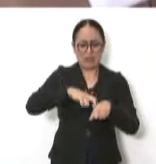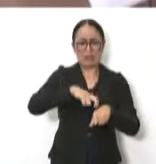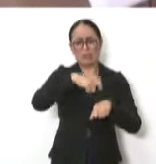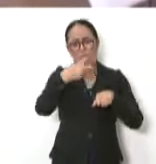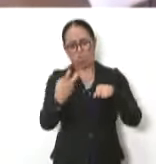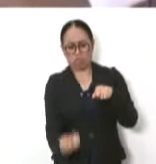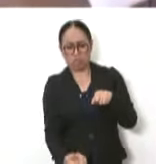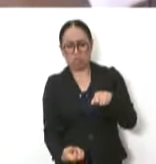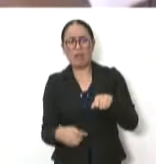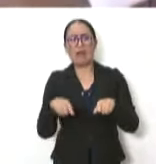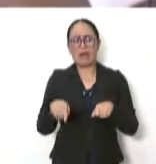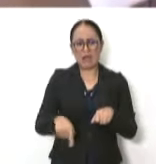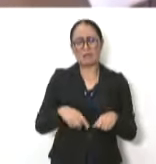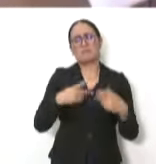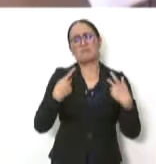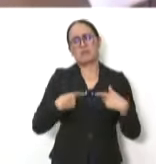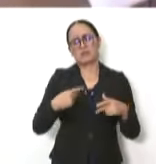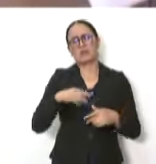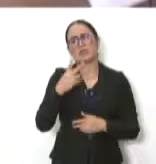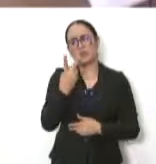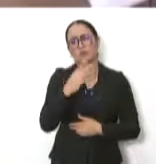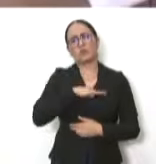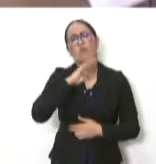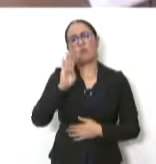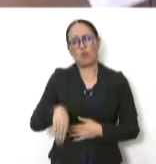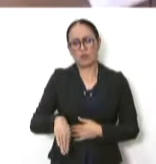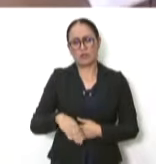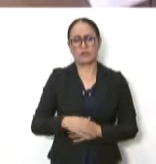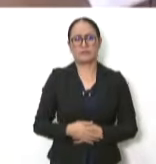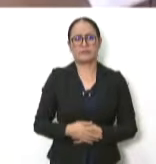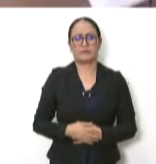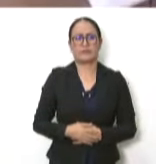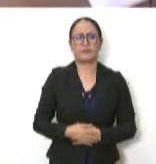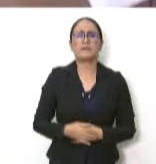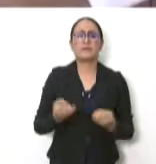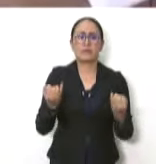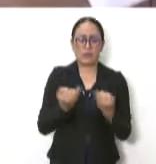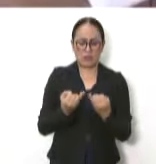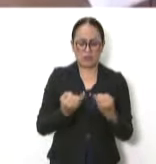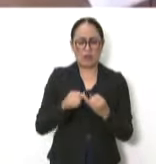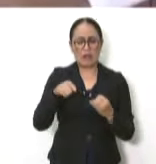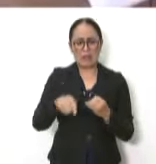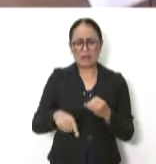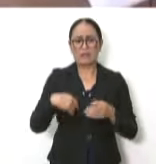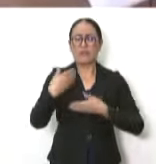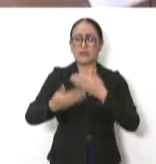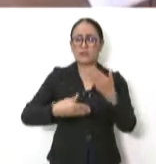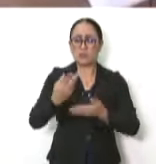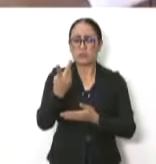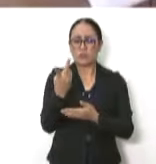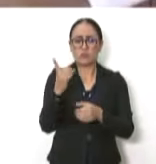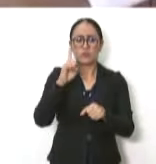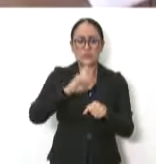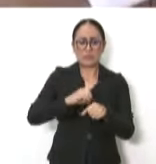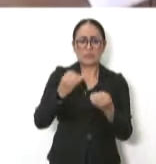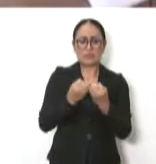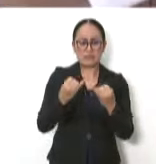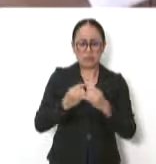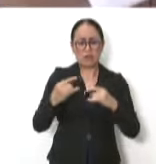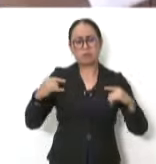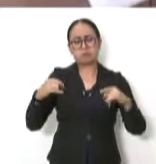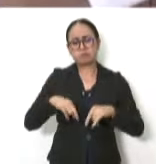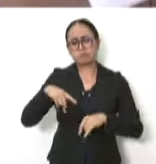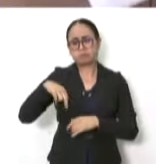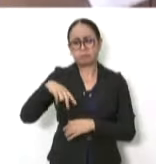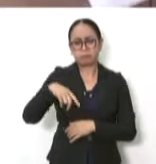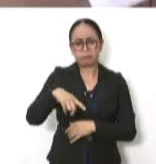también perdieron la vida. Además, 2 días después de los hechos del socavón, una persona murió al caer de un paso peatonal